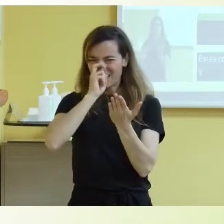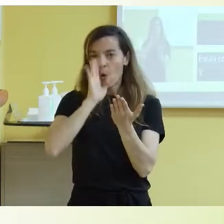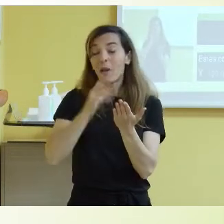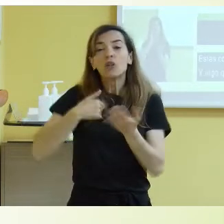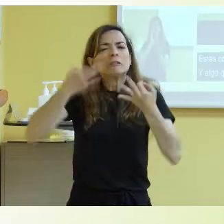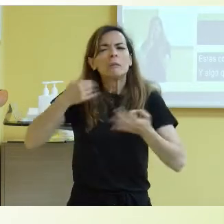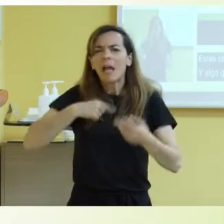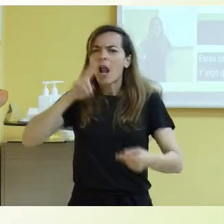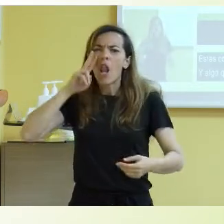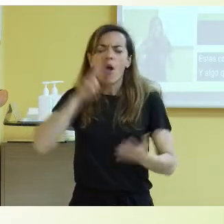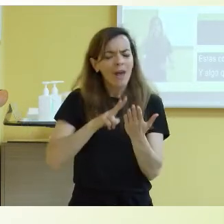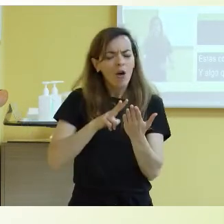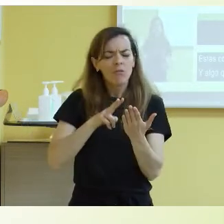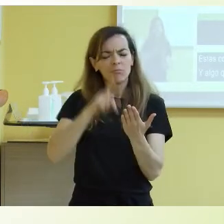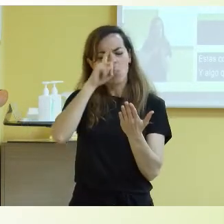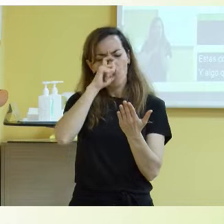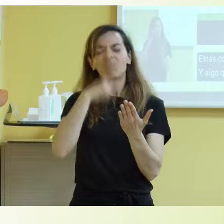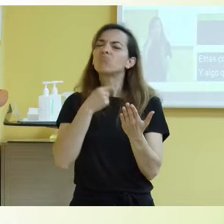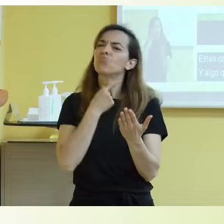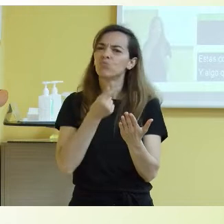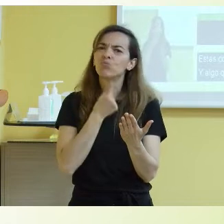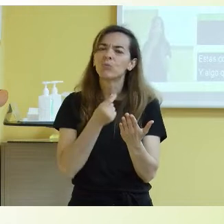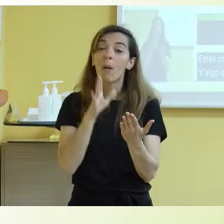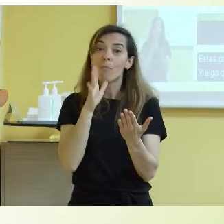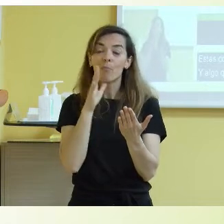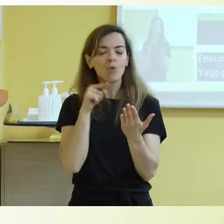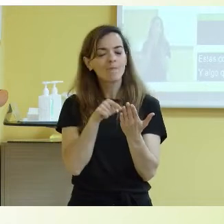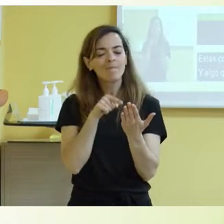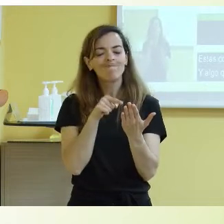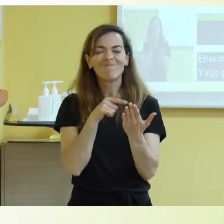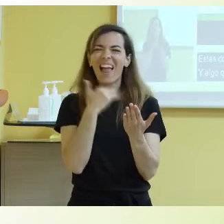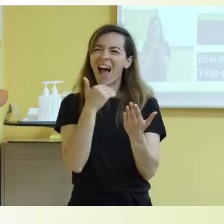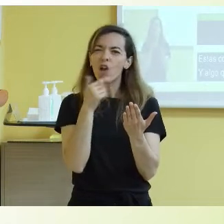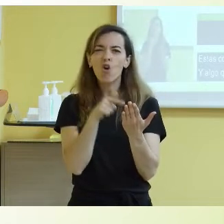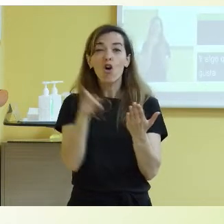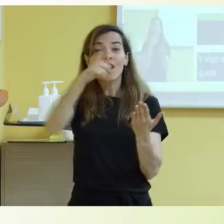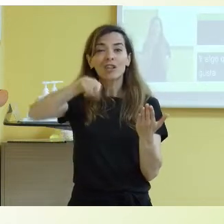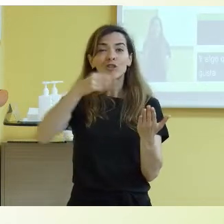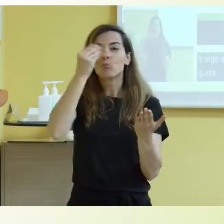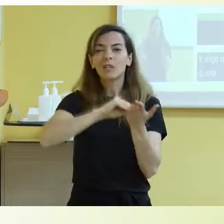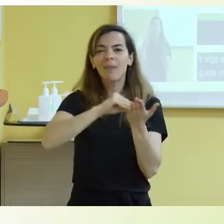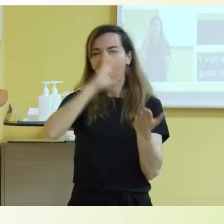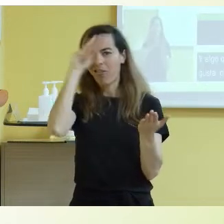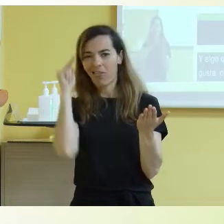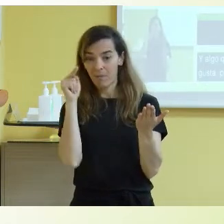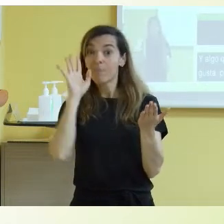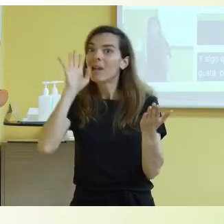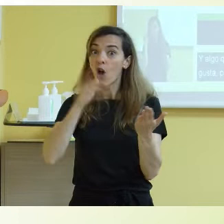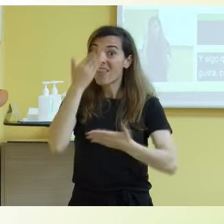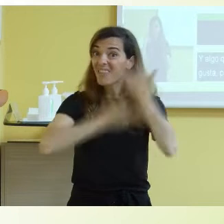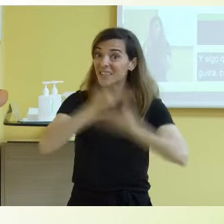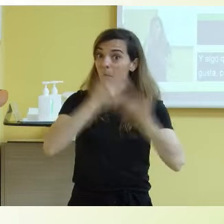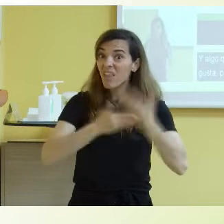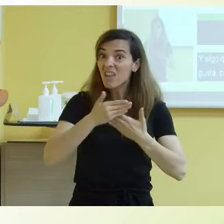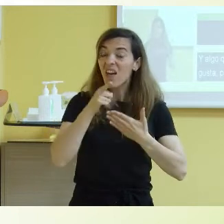que lo veo y lo recuerdo me gusta, porque es algo que a veces perdemos de vista, y es que la discapacidad por sí misma